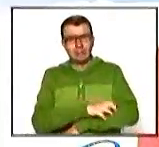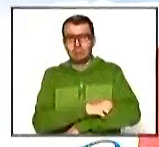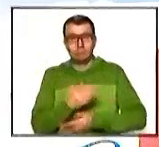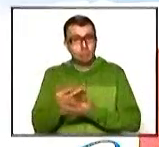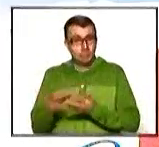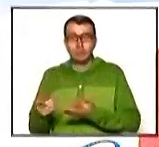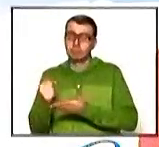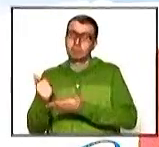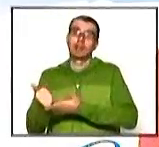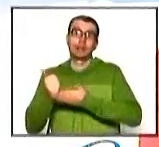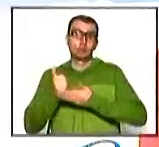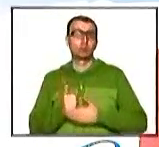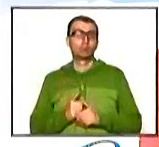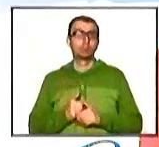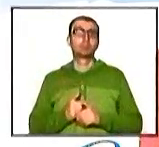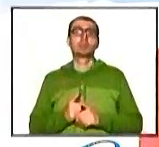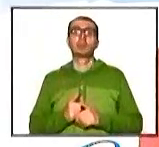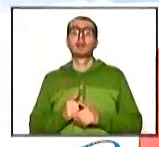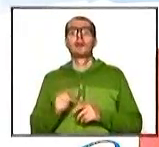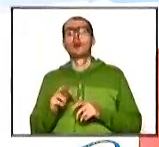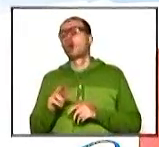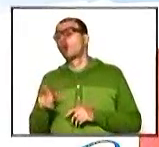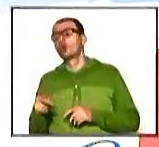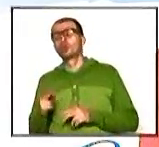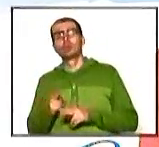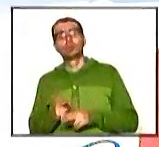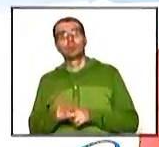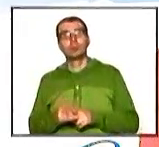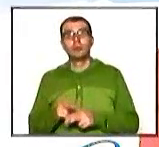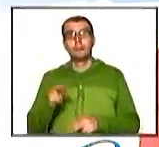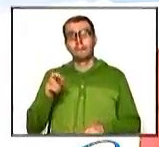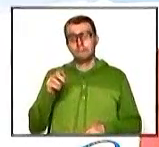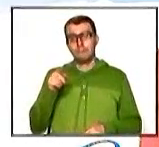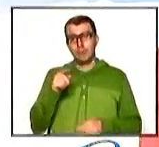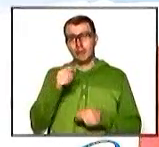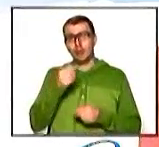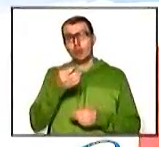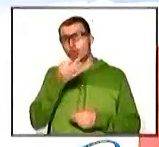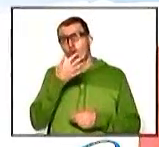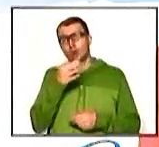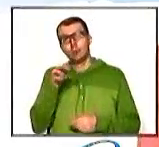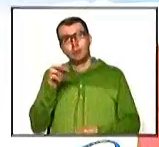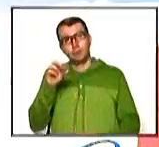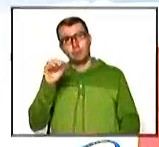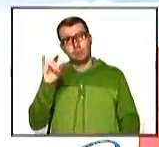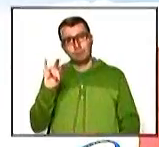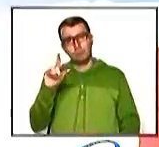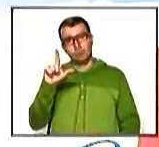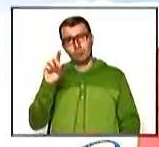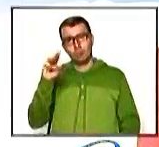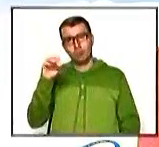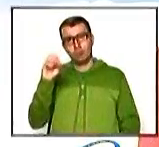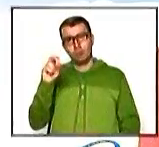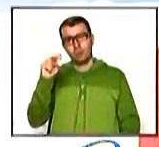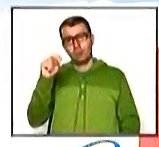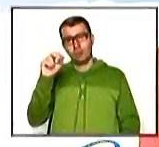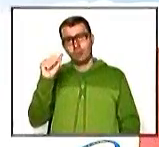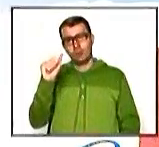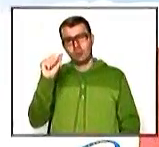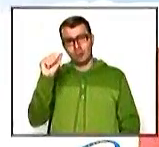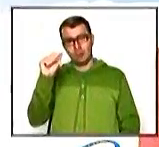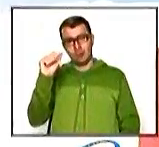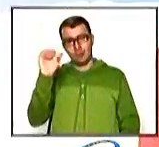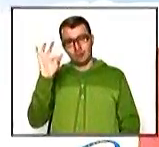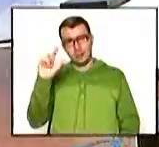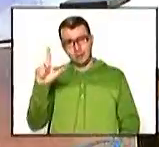estos componentes que se llama pulmonat y es un elixir que ayuda también a mejorar las vías respiratorias.